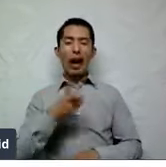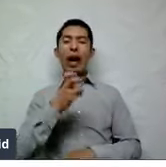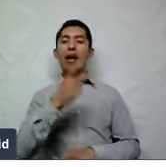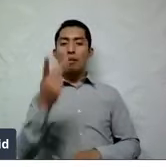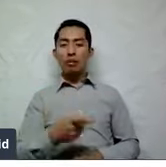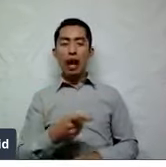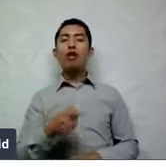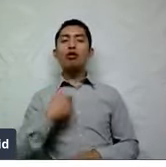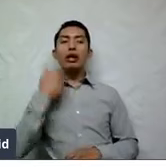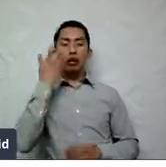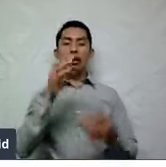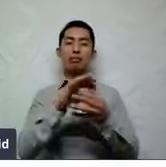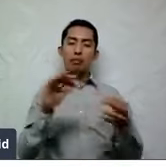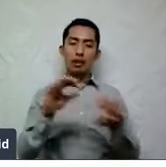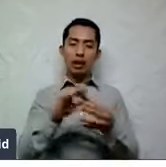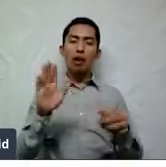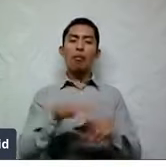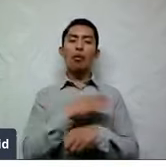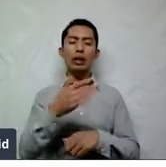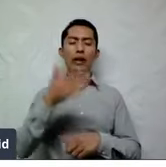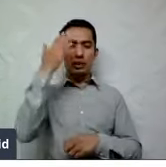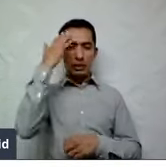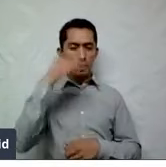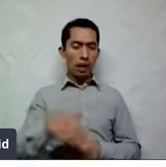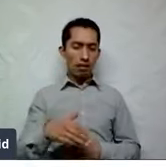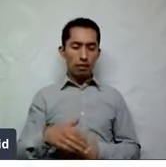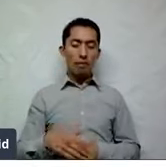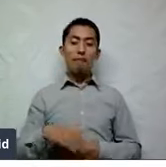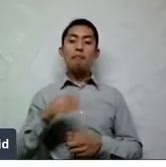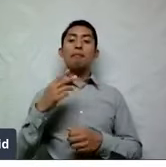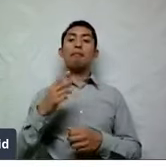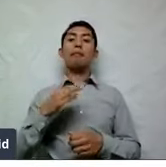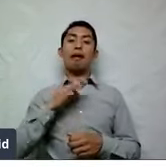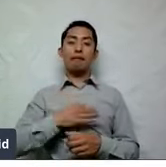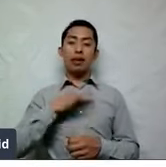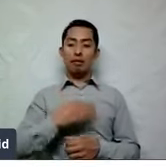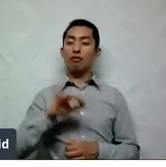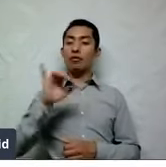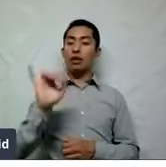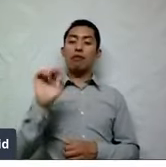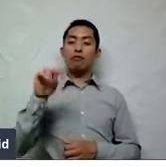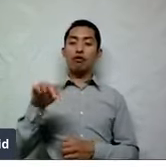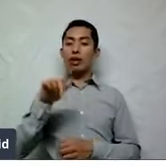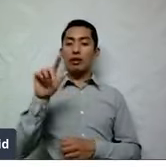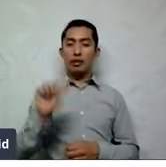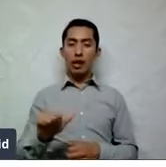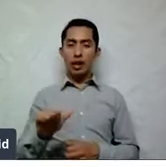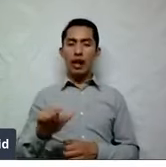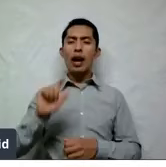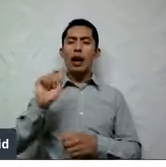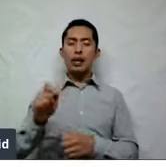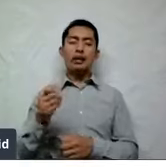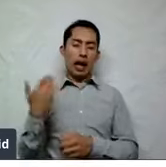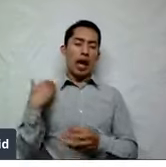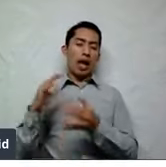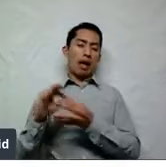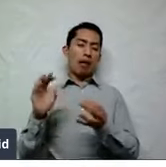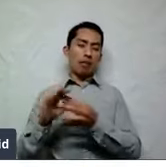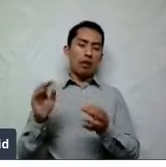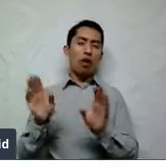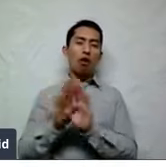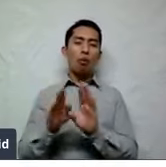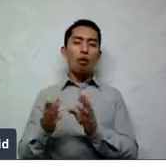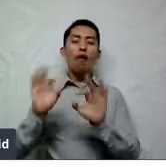hace ratito. Sí, doctor. El sector, no, bueno, el virus de la influenza es un virus que ya dijimos, es una